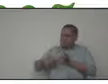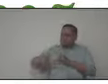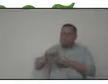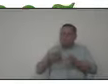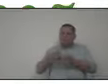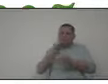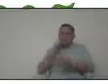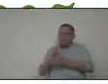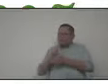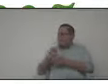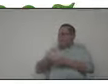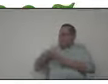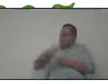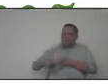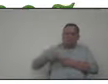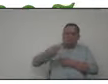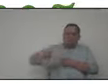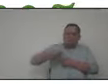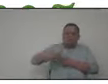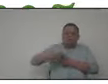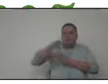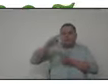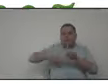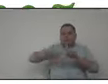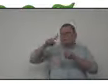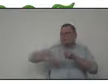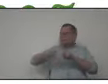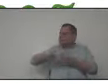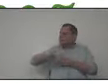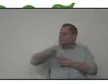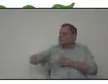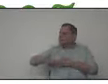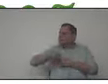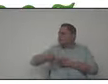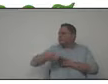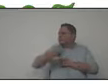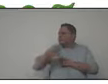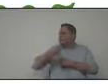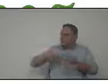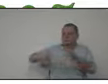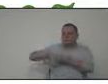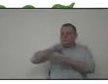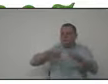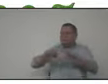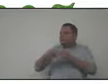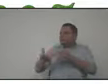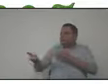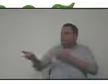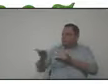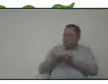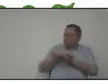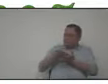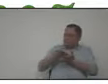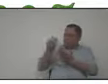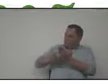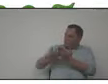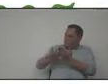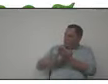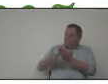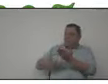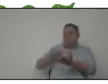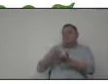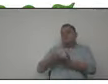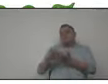las instituciones prestadoras de salud cada mes, según la compensación que nos llega. En este momento